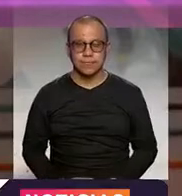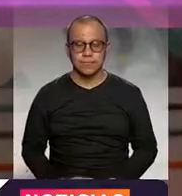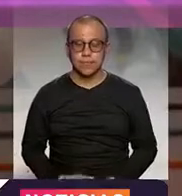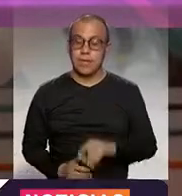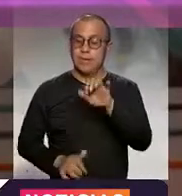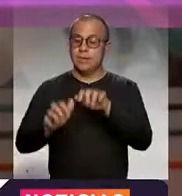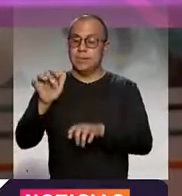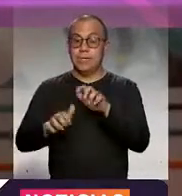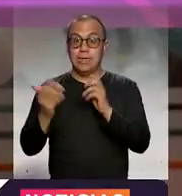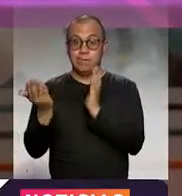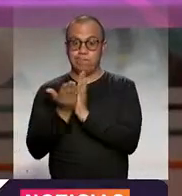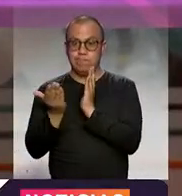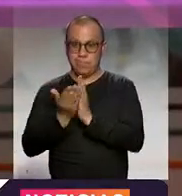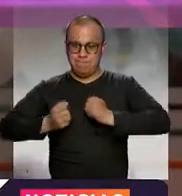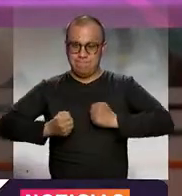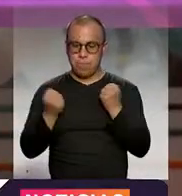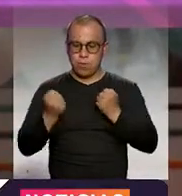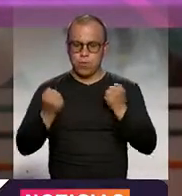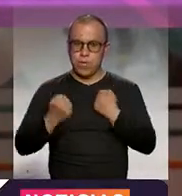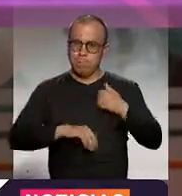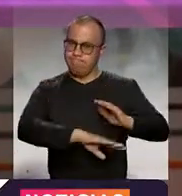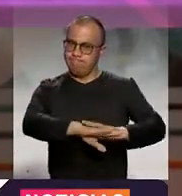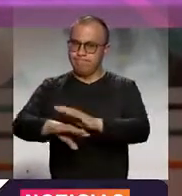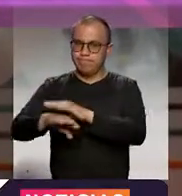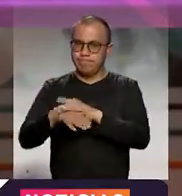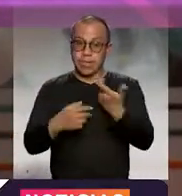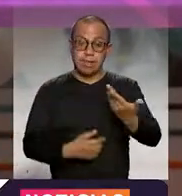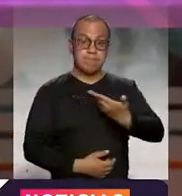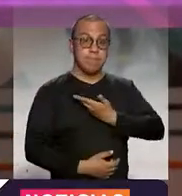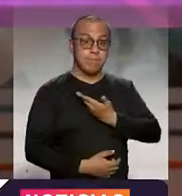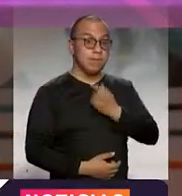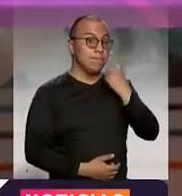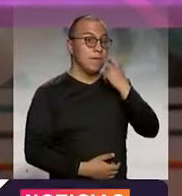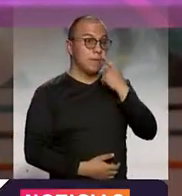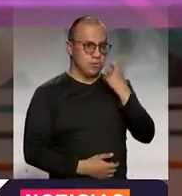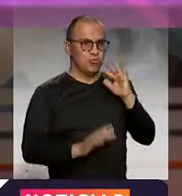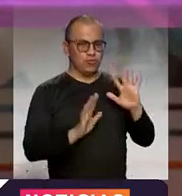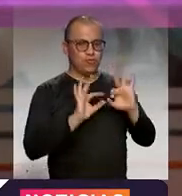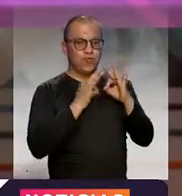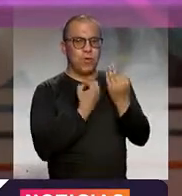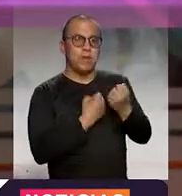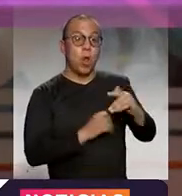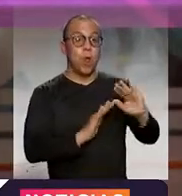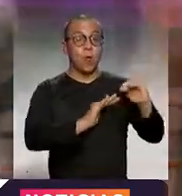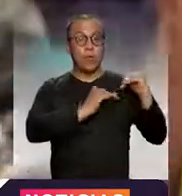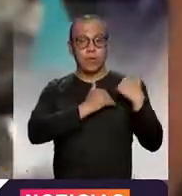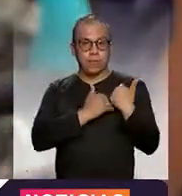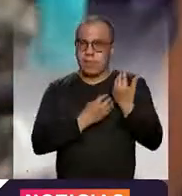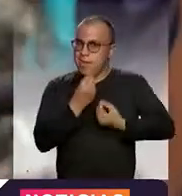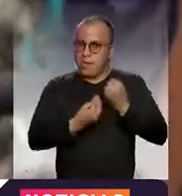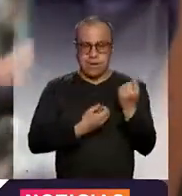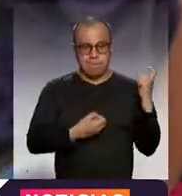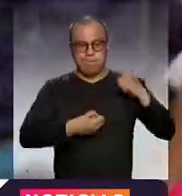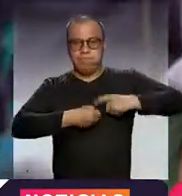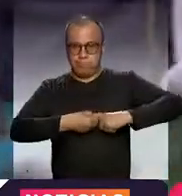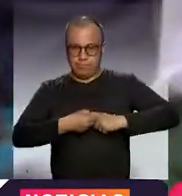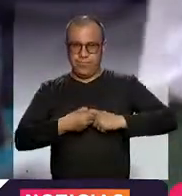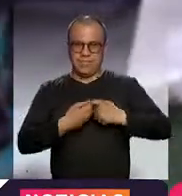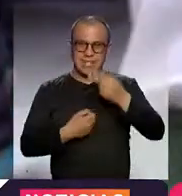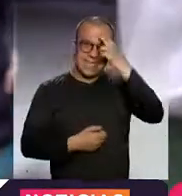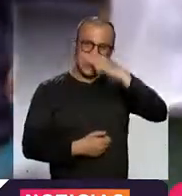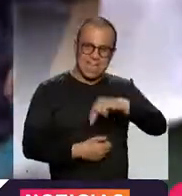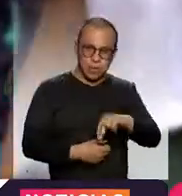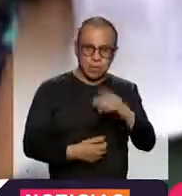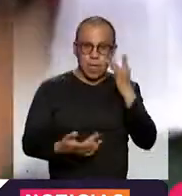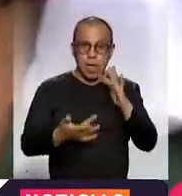La Secretaría de Educación de Bogotá anunció que las madres, padres de familia o acudientes que no realizaron la inscripción de sus